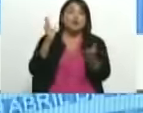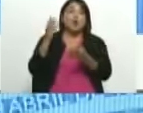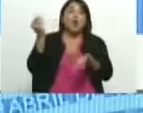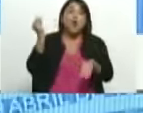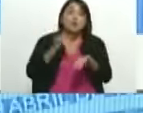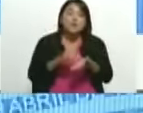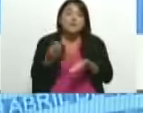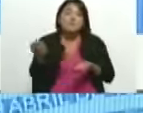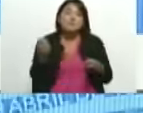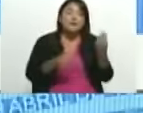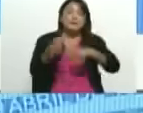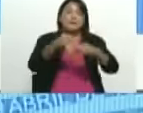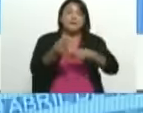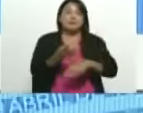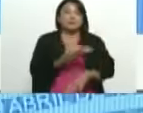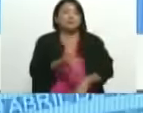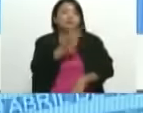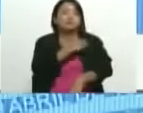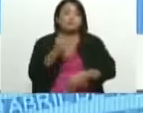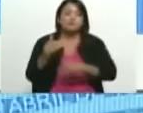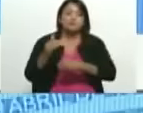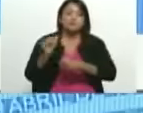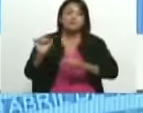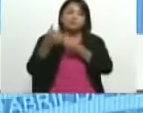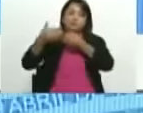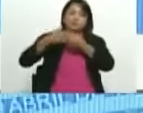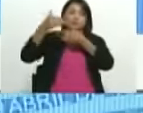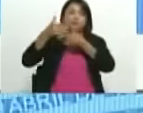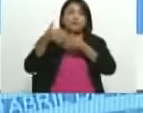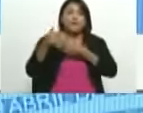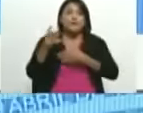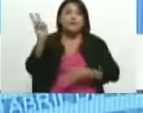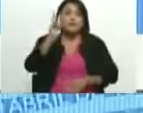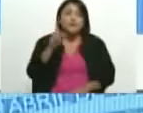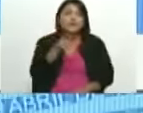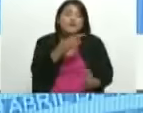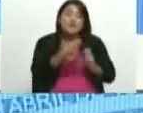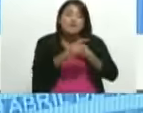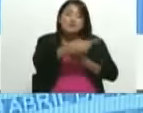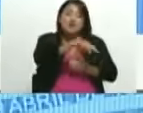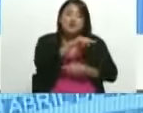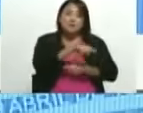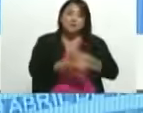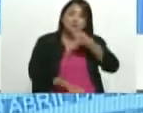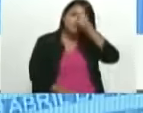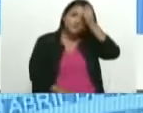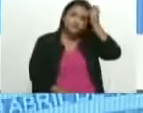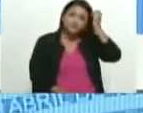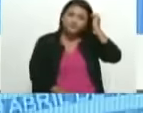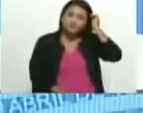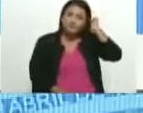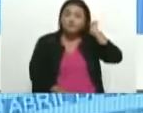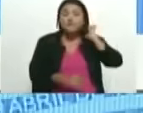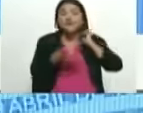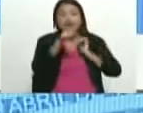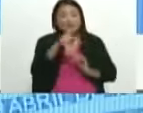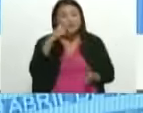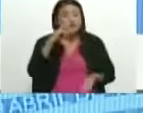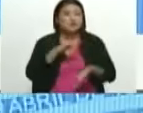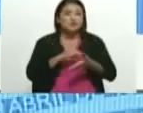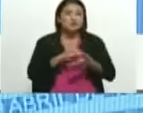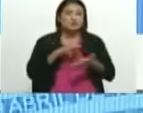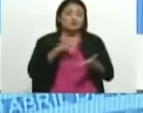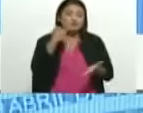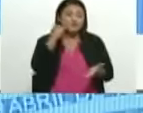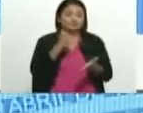es el intento, esa es la jugada que están intentando. Por eso estamos, como hay una flagrante violación del